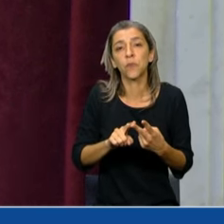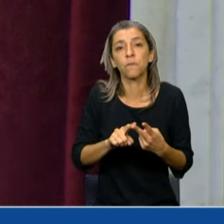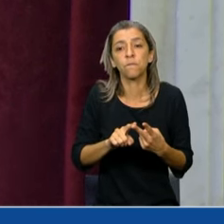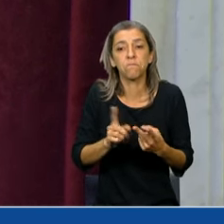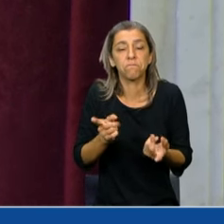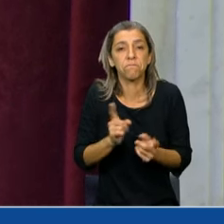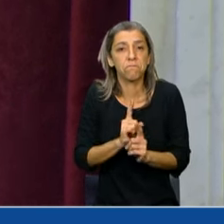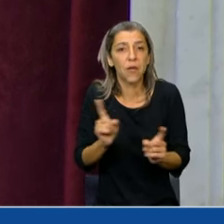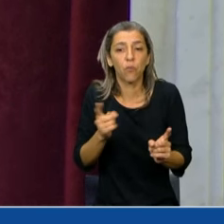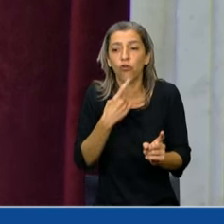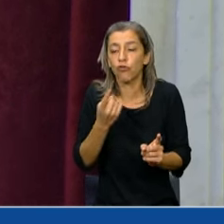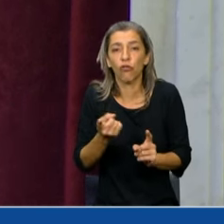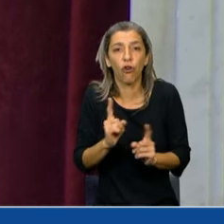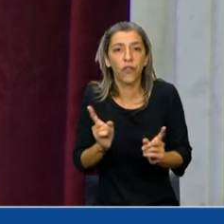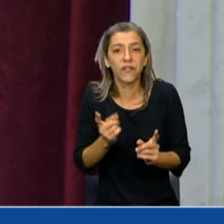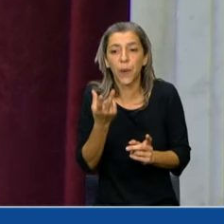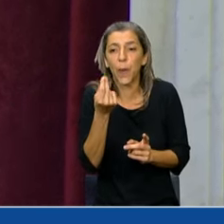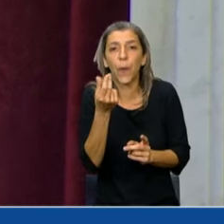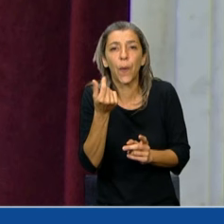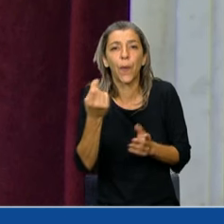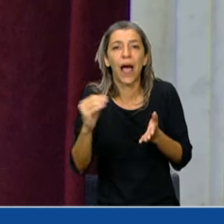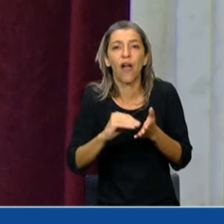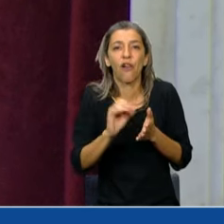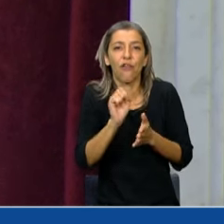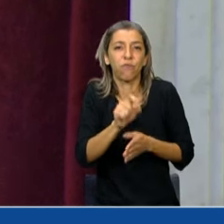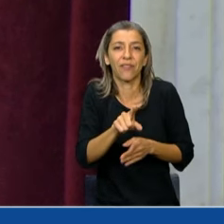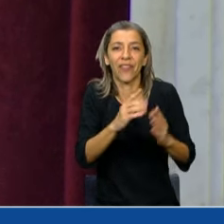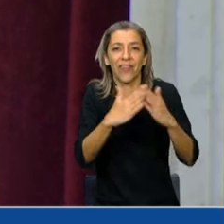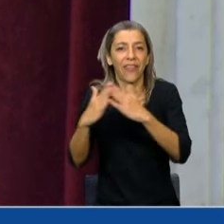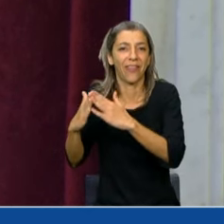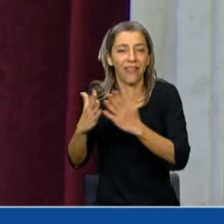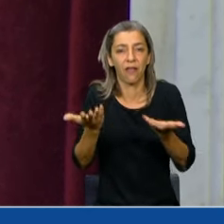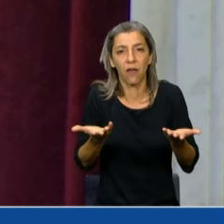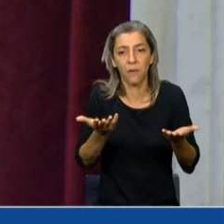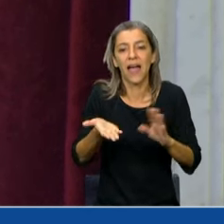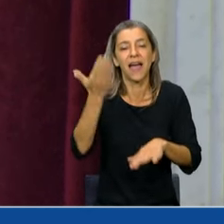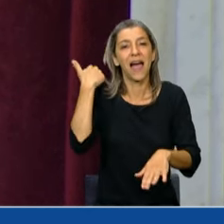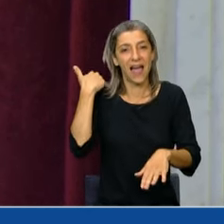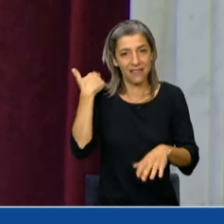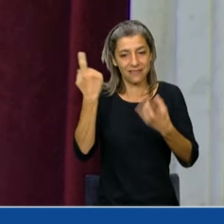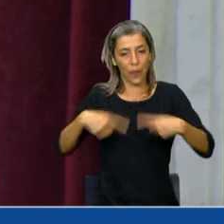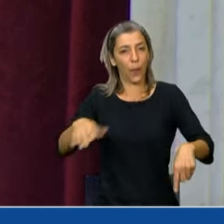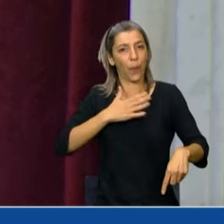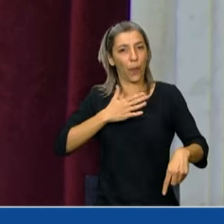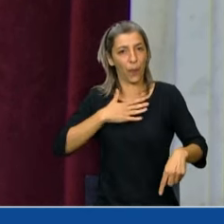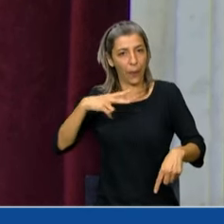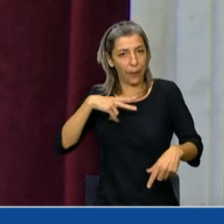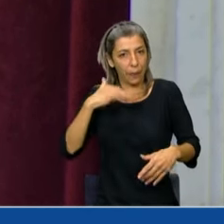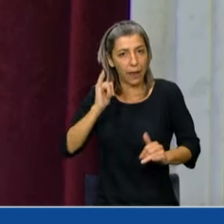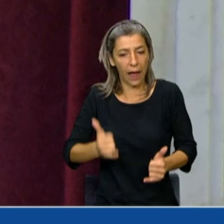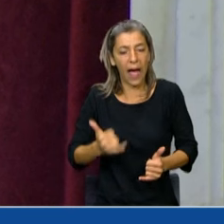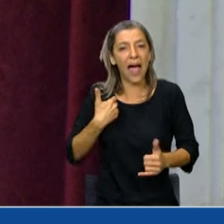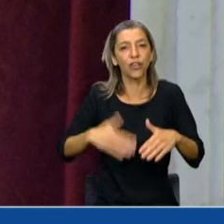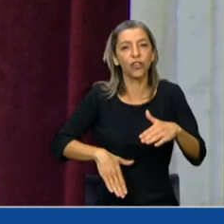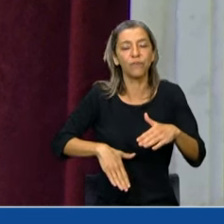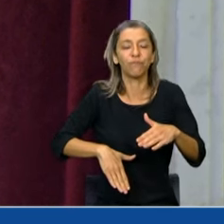ninguna restricción de valor del inmueble en bienes personales sí había una limitación que tenía que ver con el mismo tope que tienen